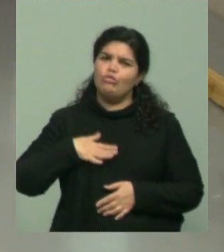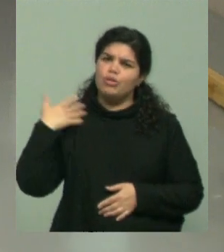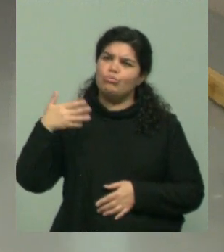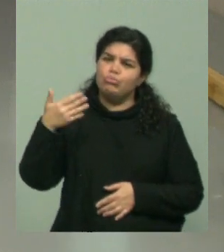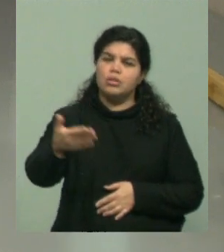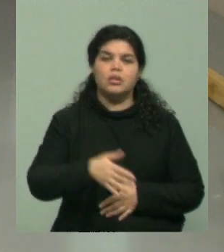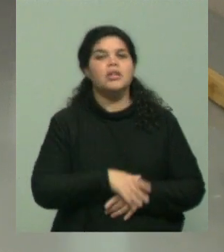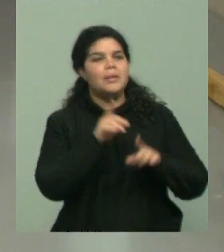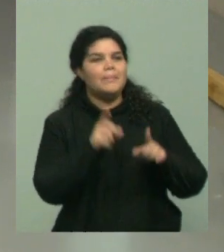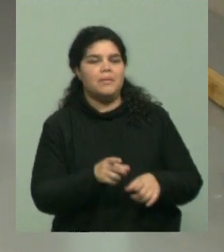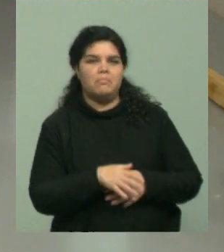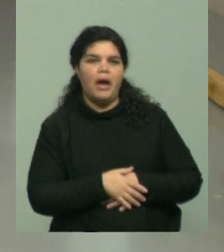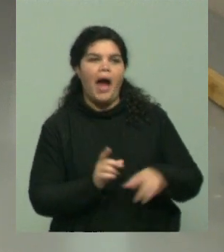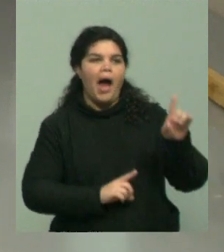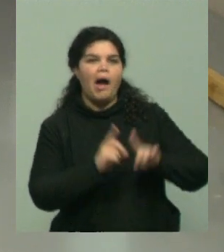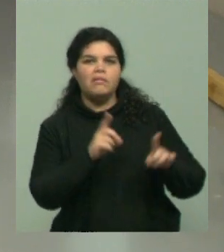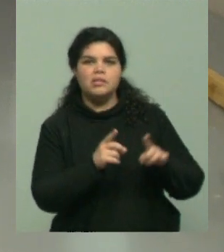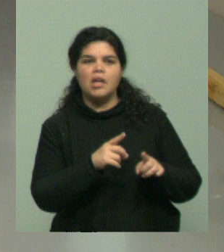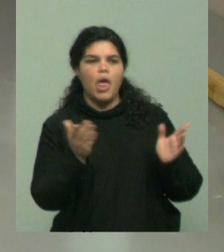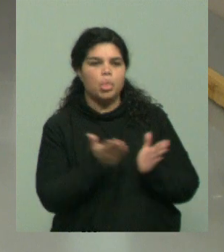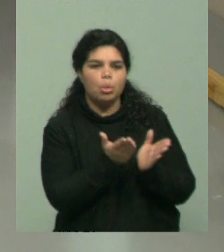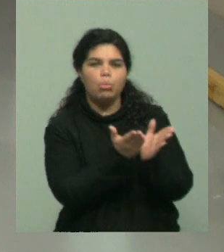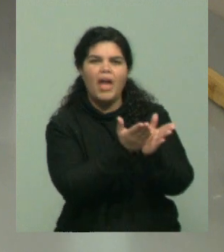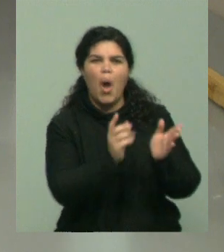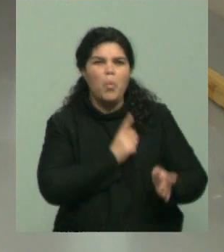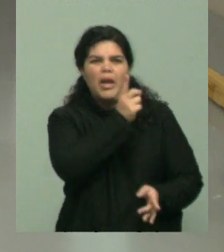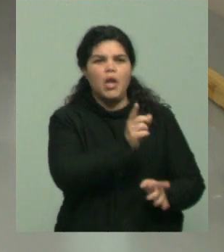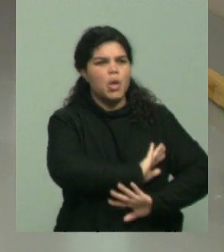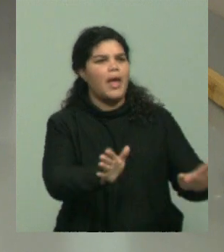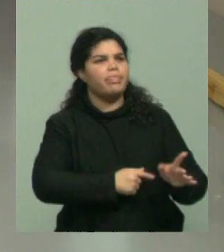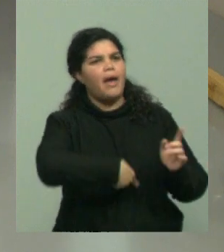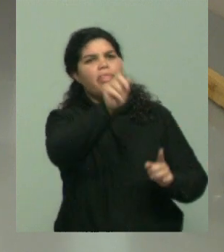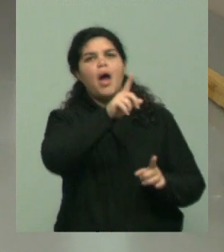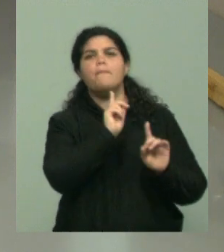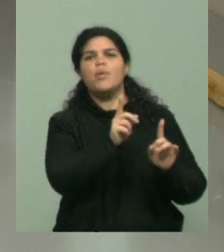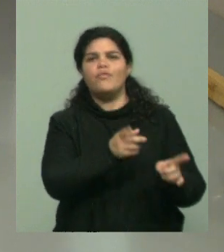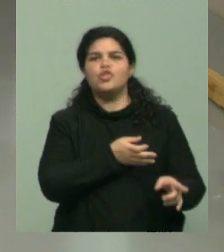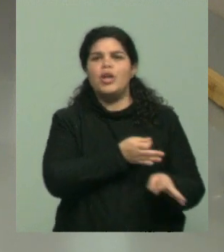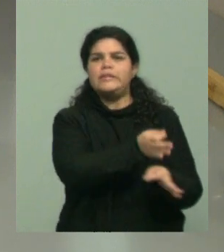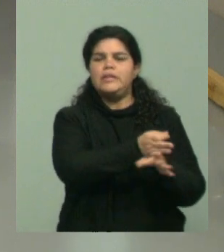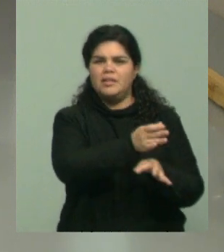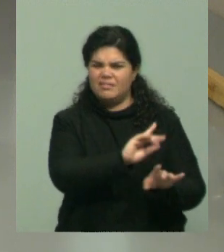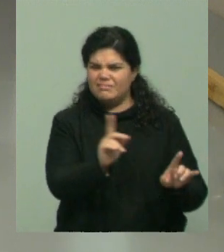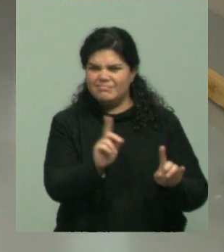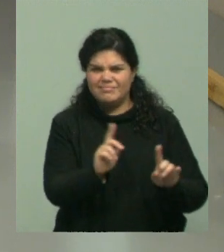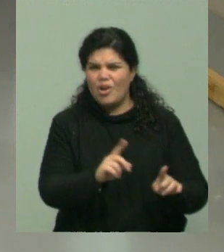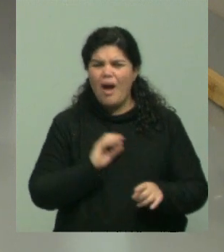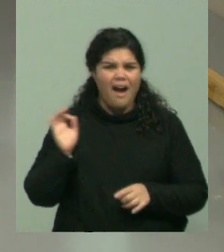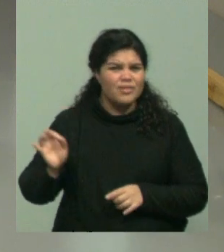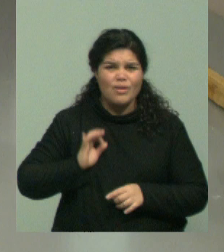salí instructor de yoga, pero no, es para toda la vida, es un sacerdocio. Entonces, y además es una cuestión de, me imagino, estar